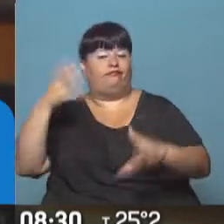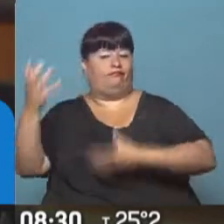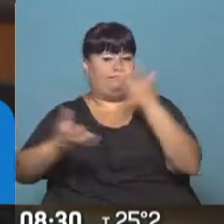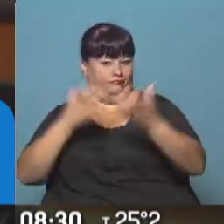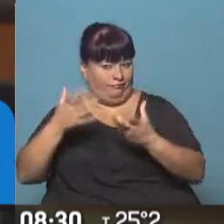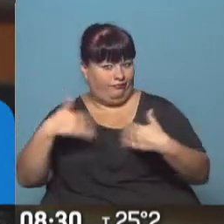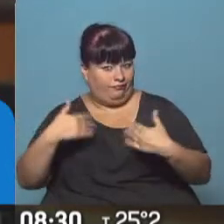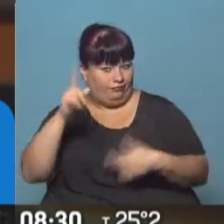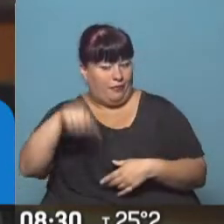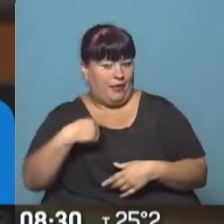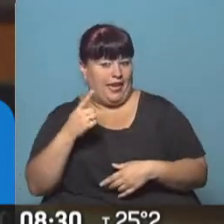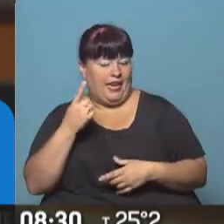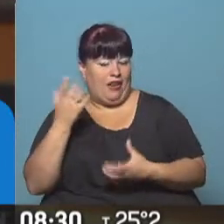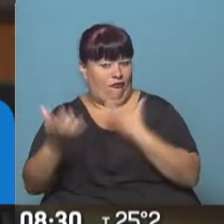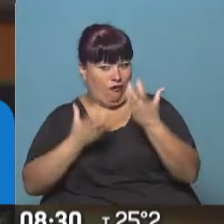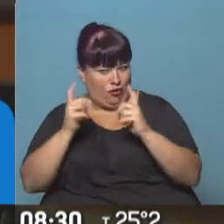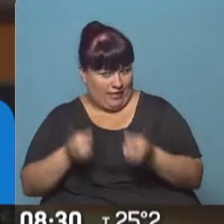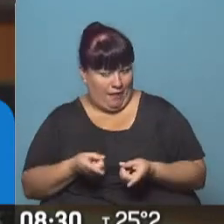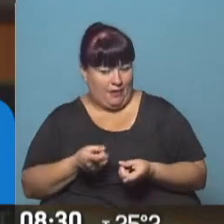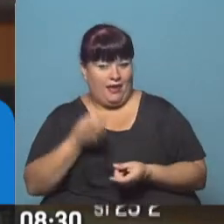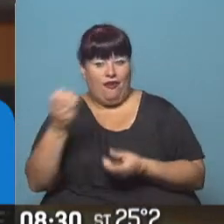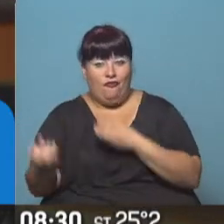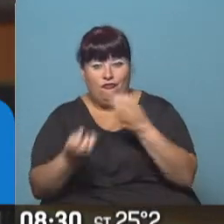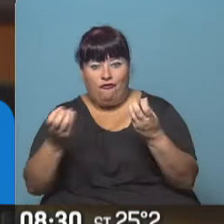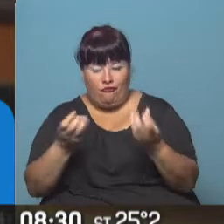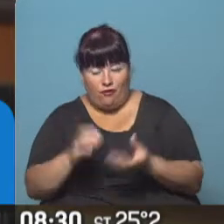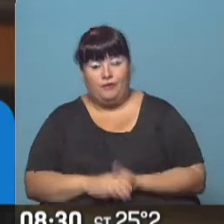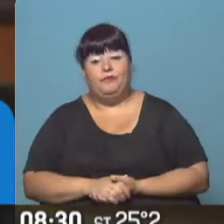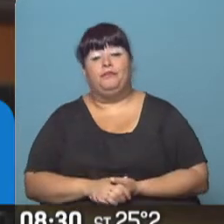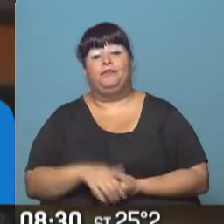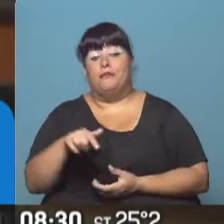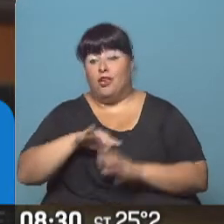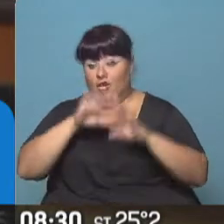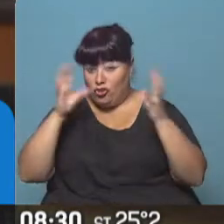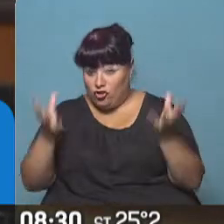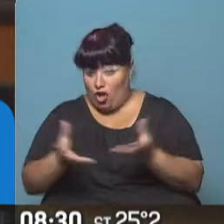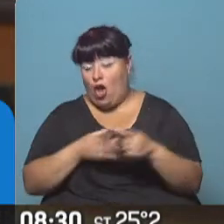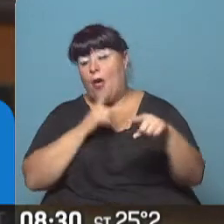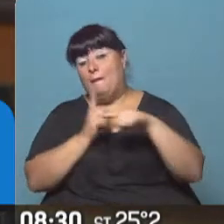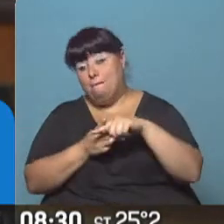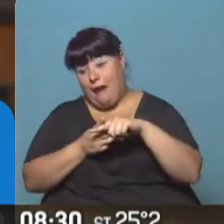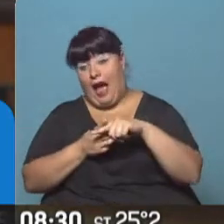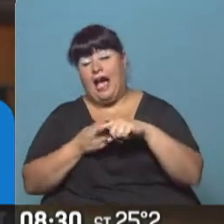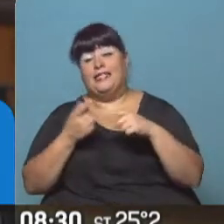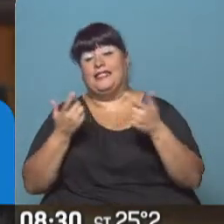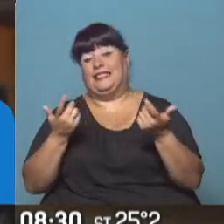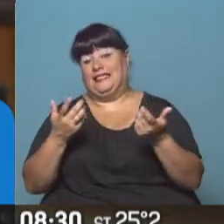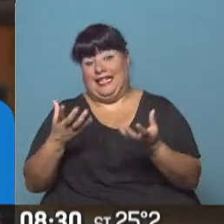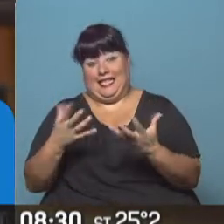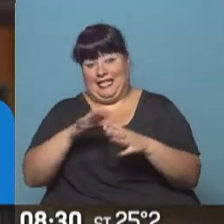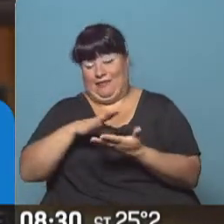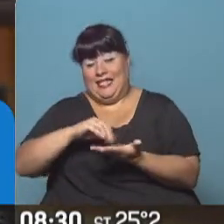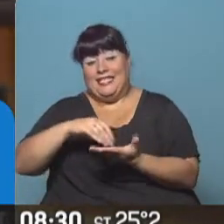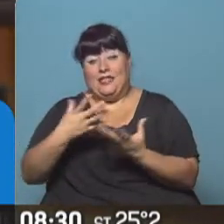son generadores de los incendios de los focos de los incendios y todo esto sumado a la baja humedad a la